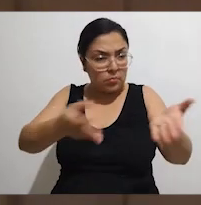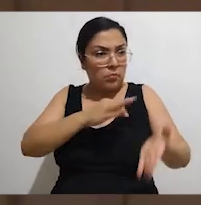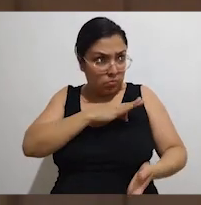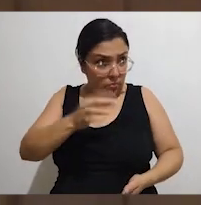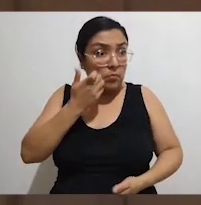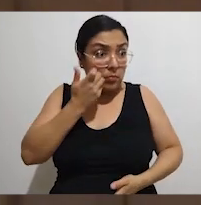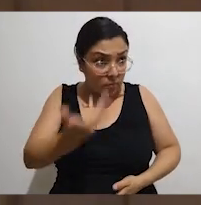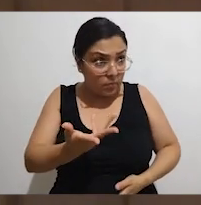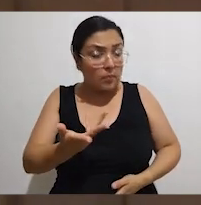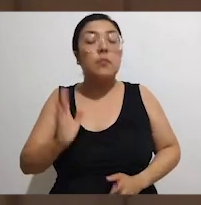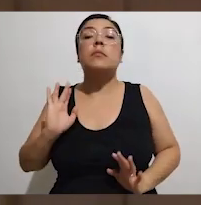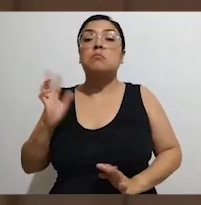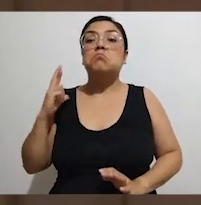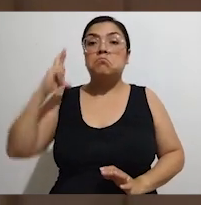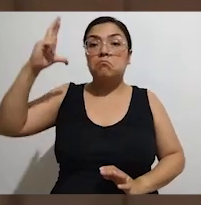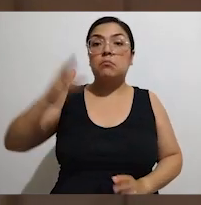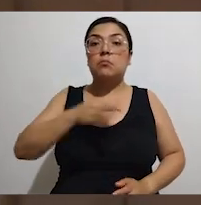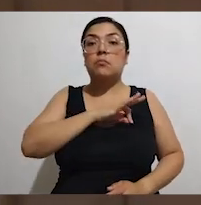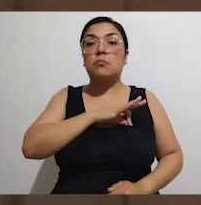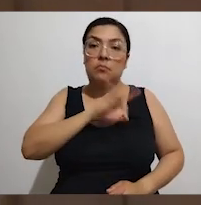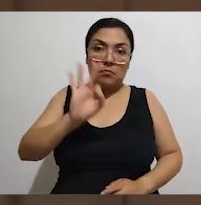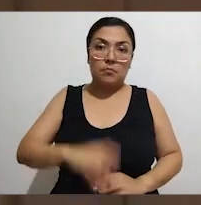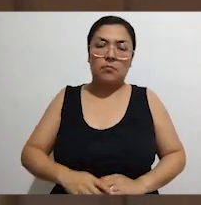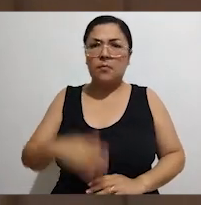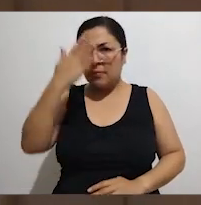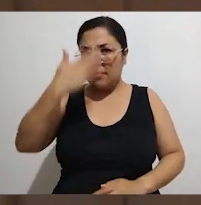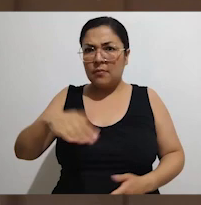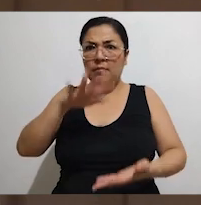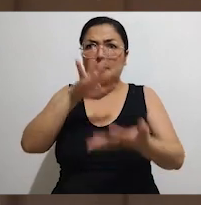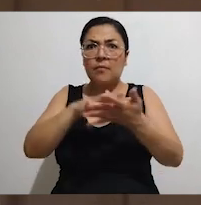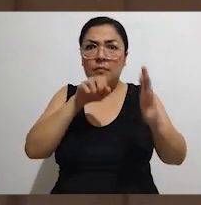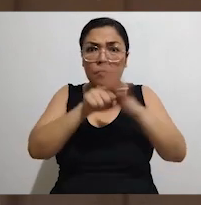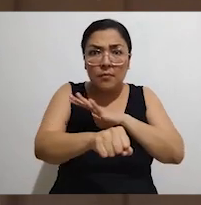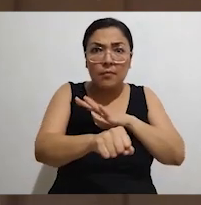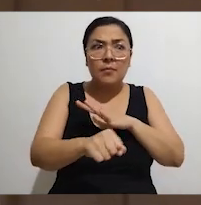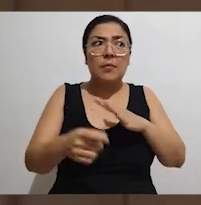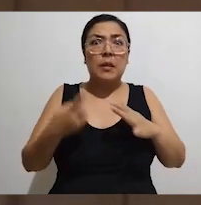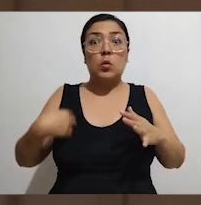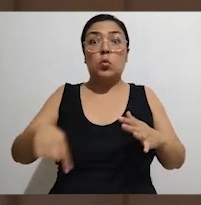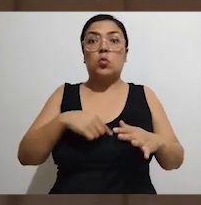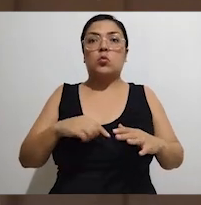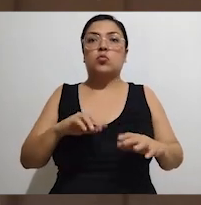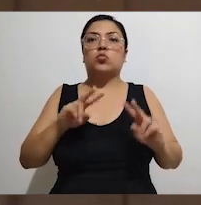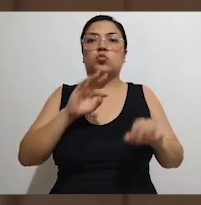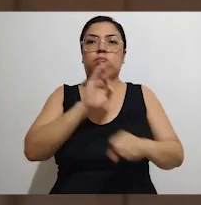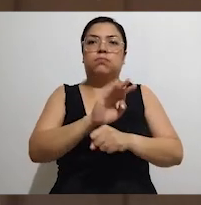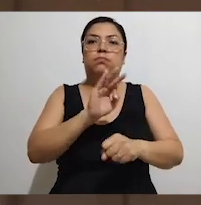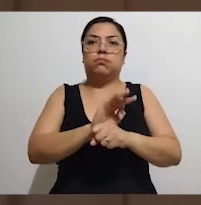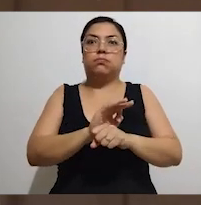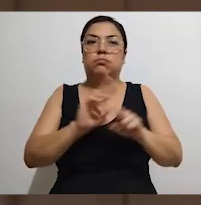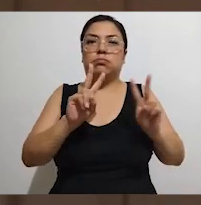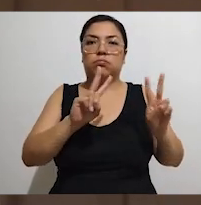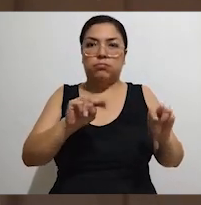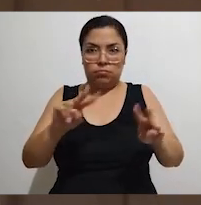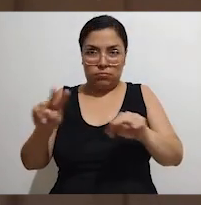importante señalarlo porque al final del día hay que recordar, los centros penitenciarios son centros de alta seguridad, no podemos ingresar